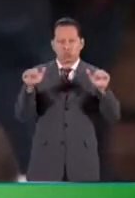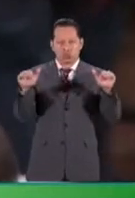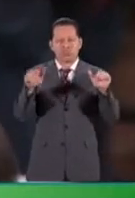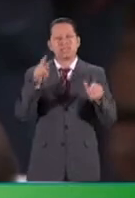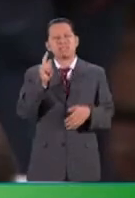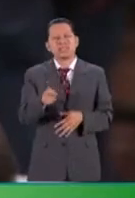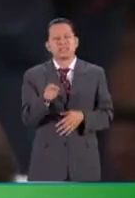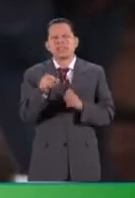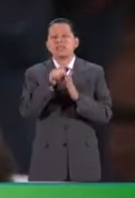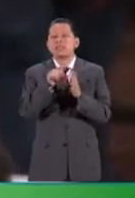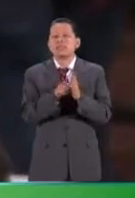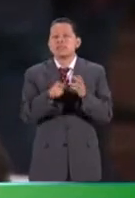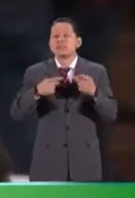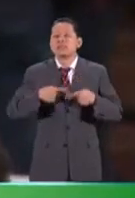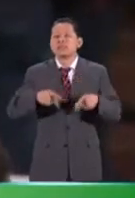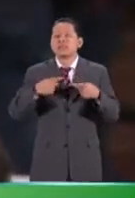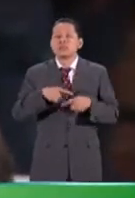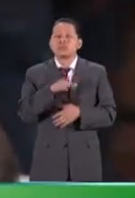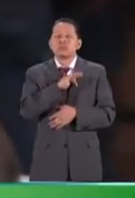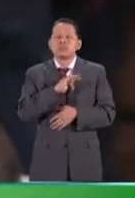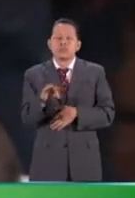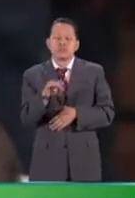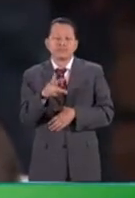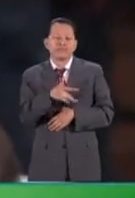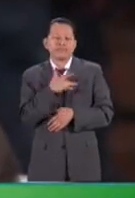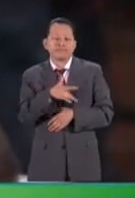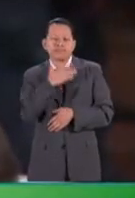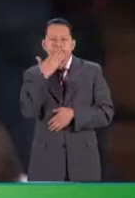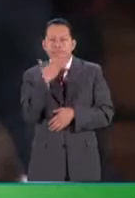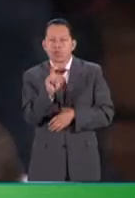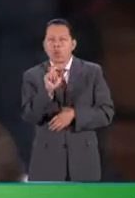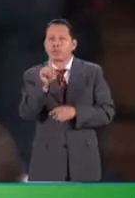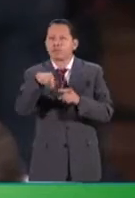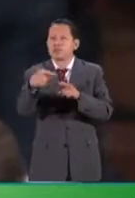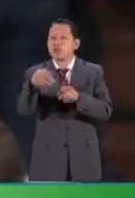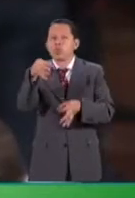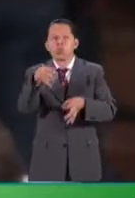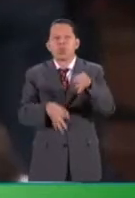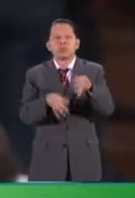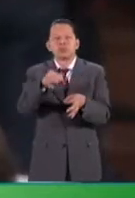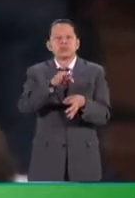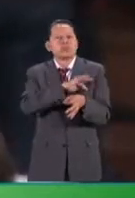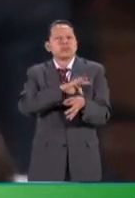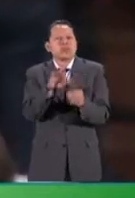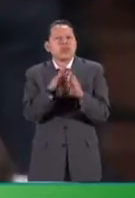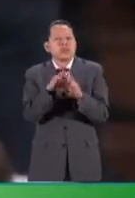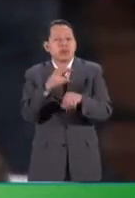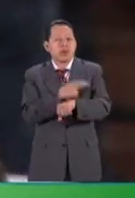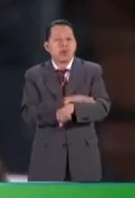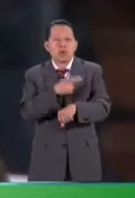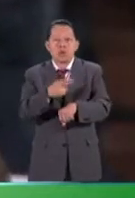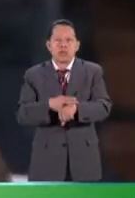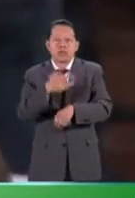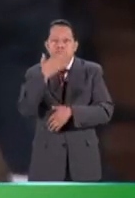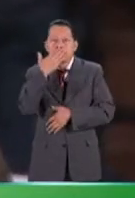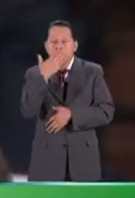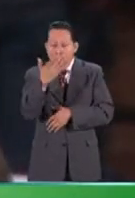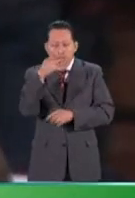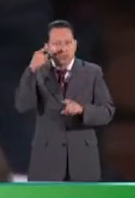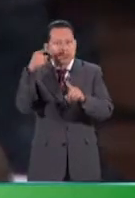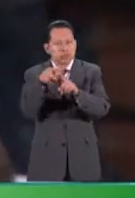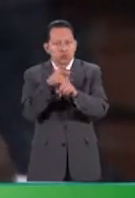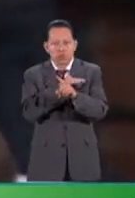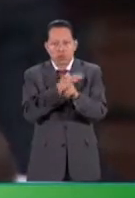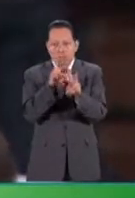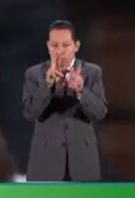cual los ciudadanos puedan tener certeza de que su juzgador verá reflejada la honestidad, la objetividad,